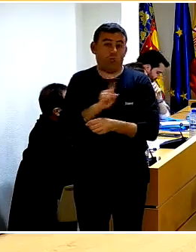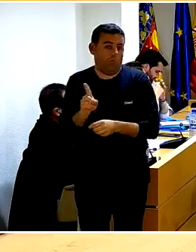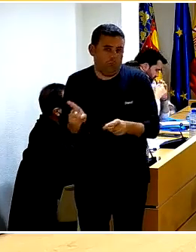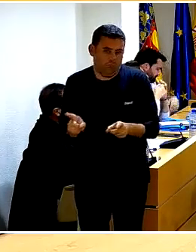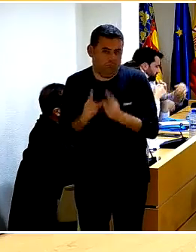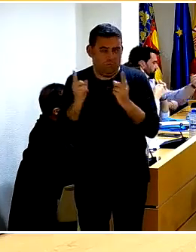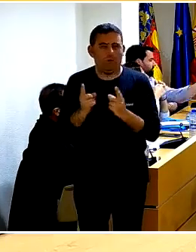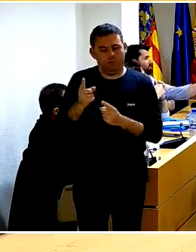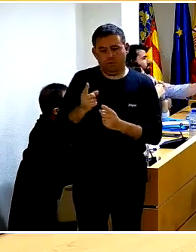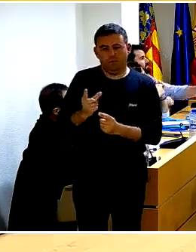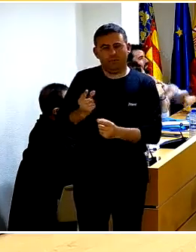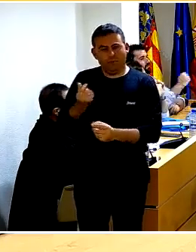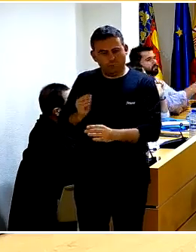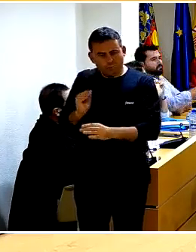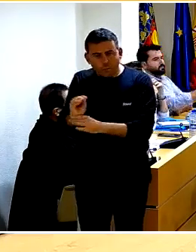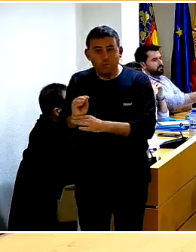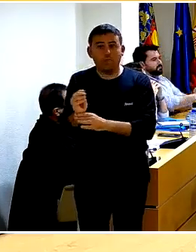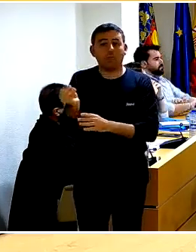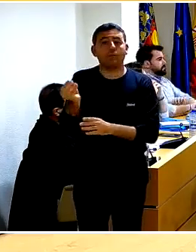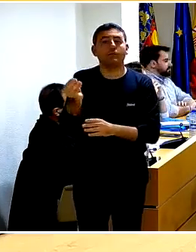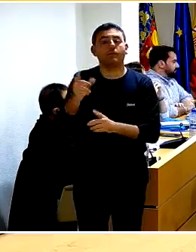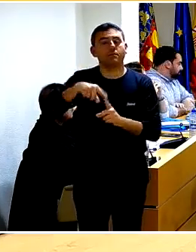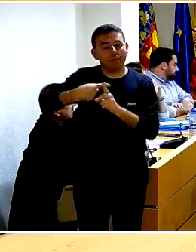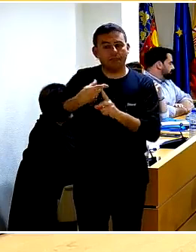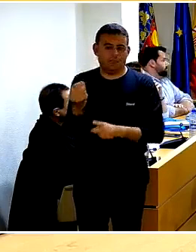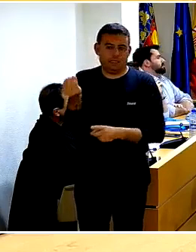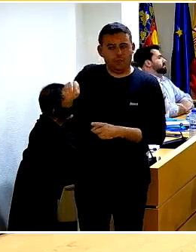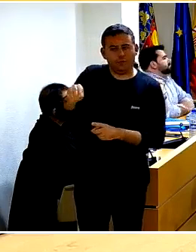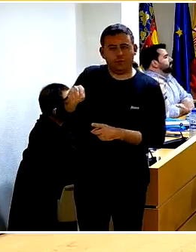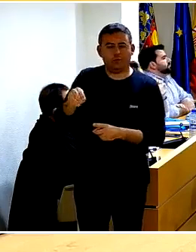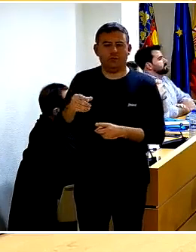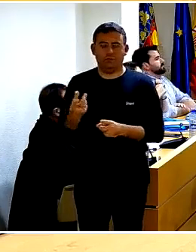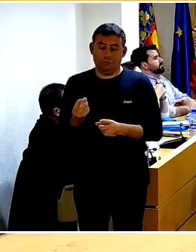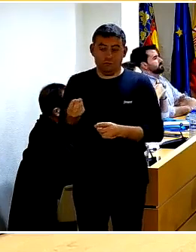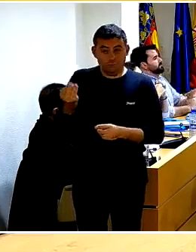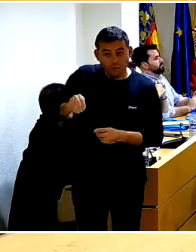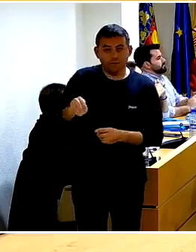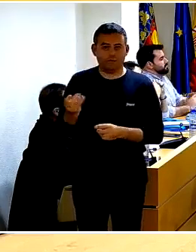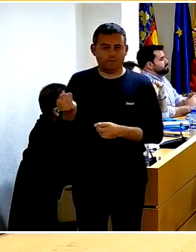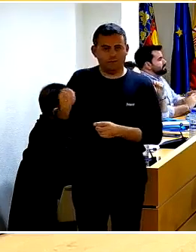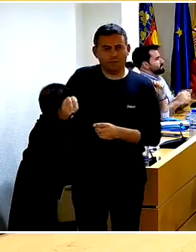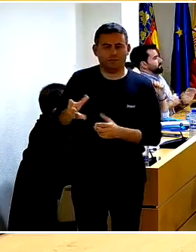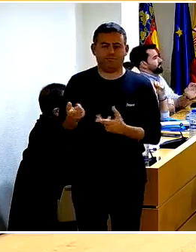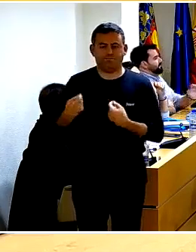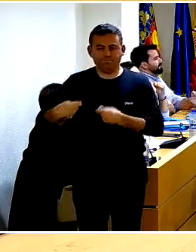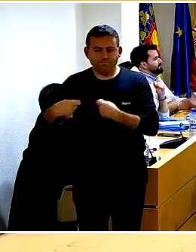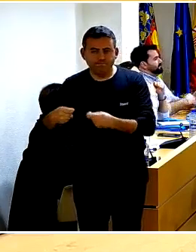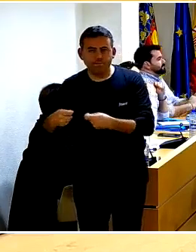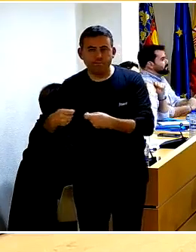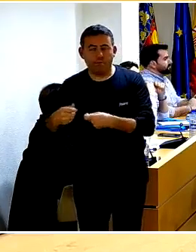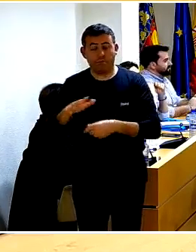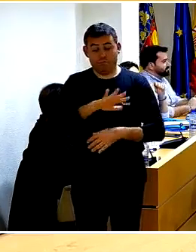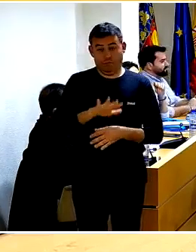efectivamente, más los incrementos. Hemos incrementado los 170.000 de fondo de contingencia si se gastaran en su totalidad, y aún así,